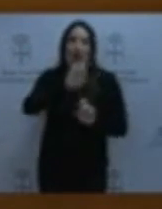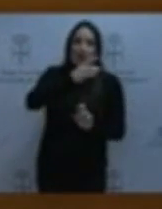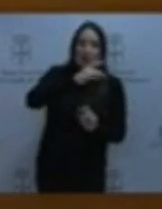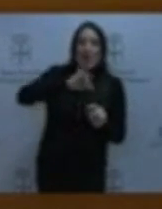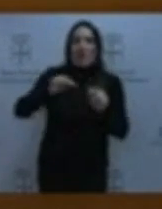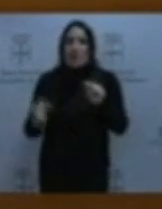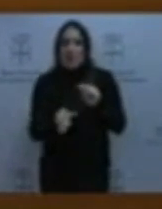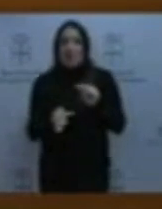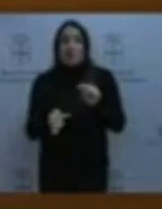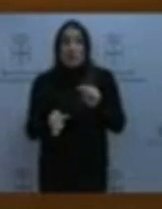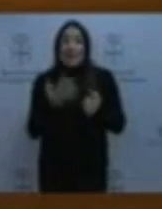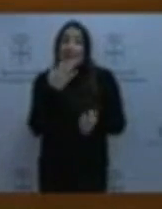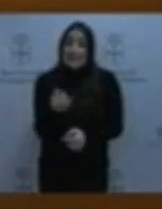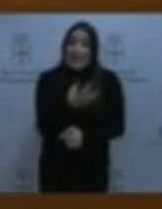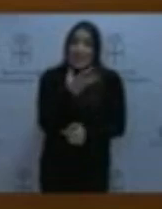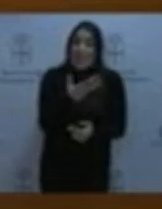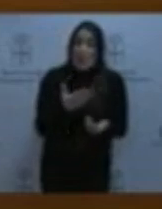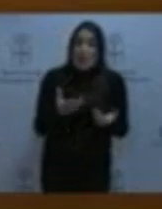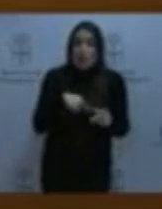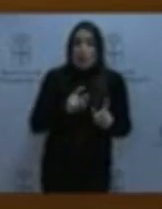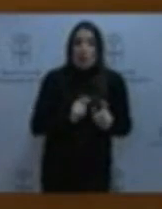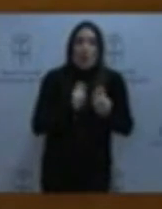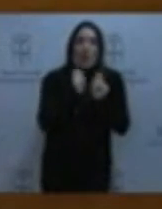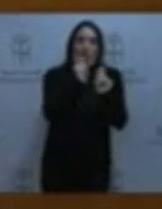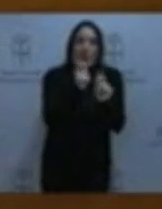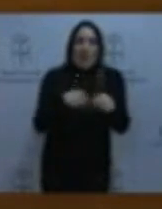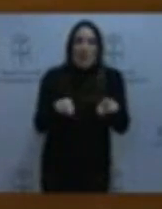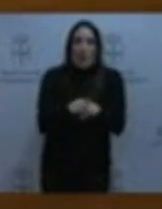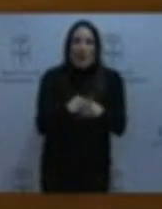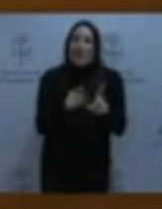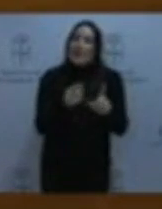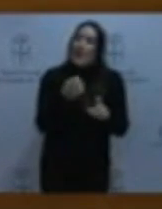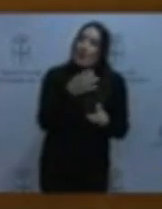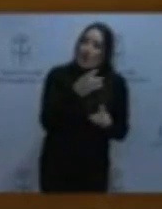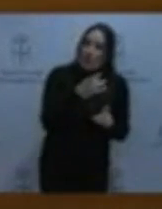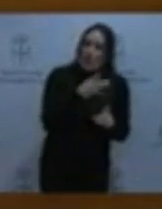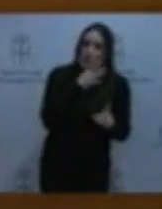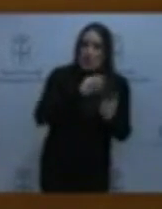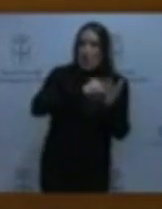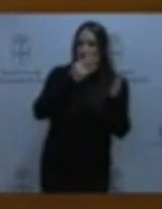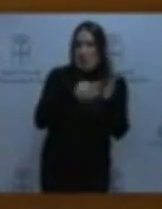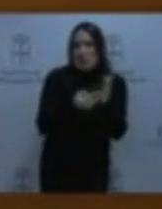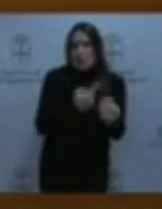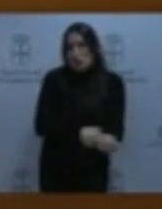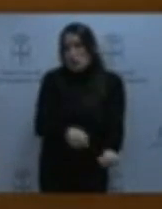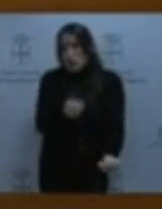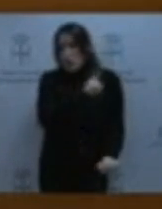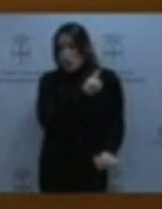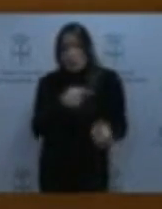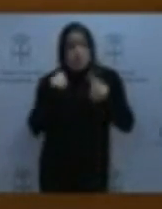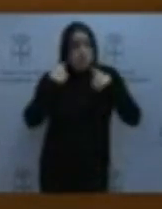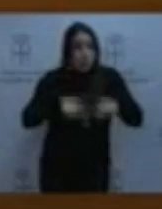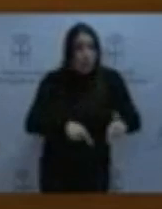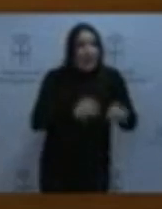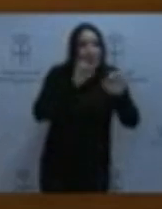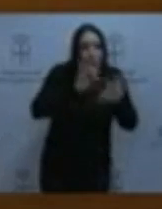si la deuda la calificamos todos igual, por eso las etiquetas sirven de poco. No es lo mismo la deuda que ha generado proyectos faraónicos y fracasados. No es lo mismo la